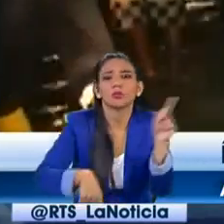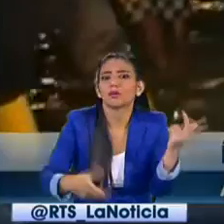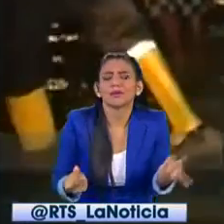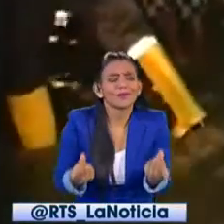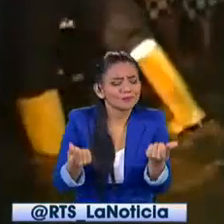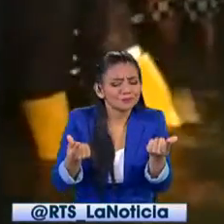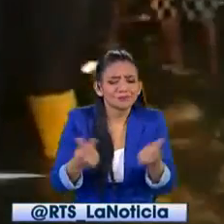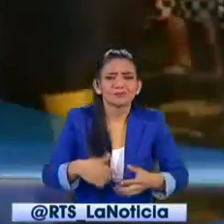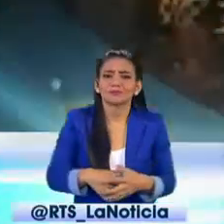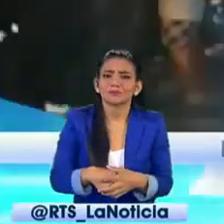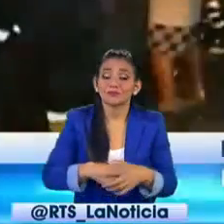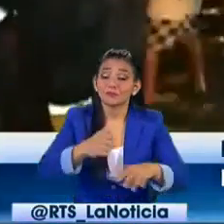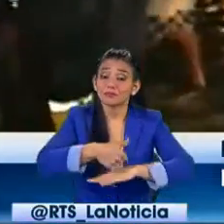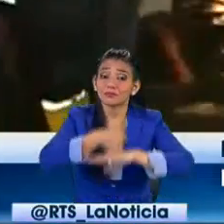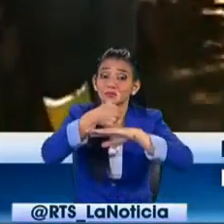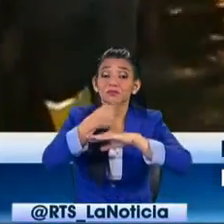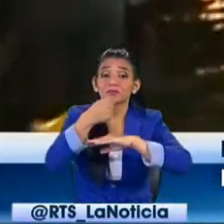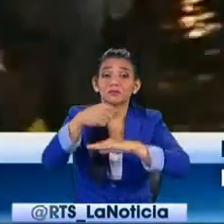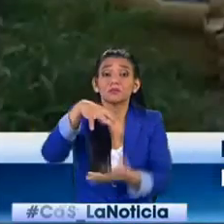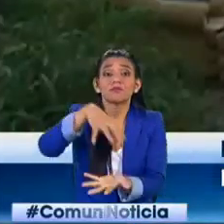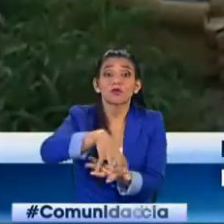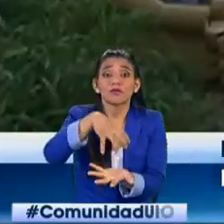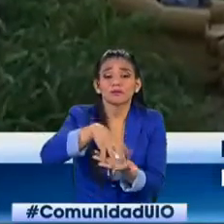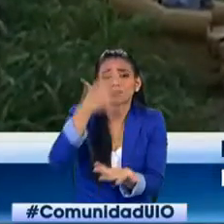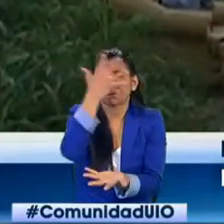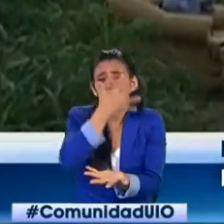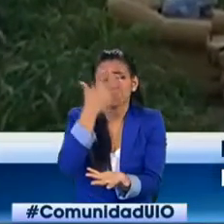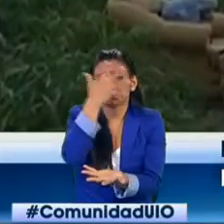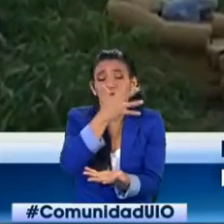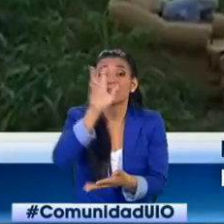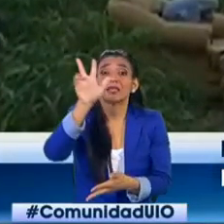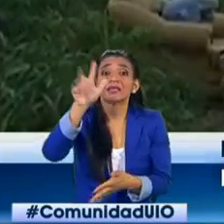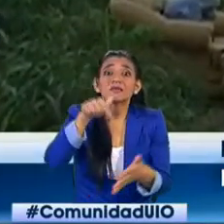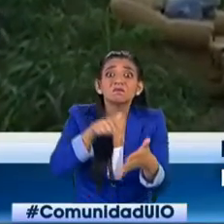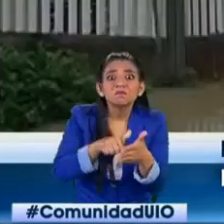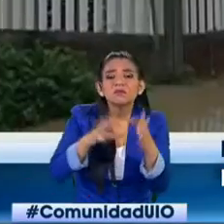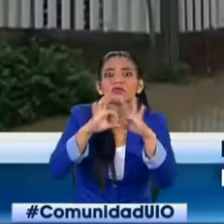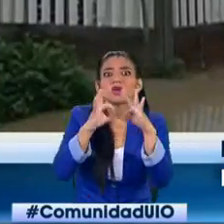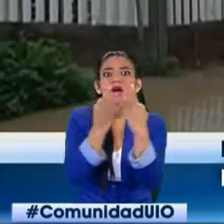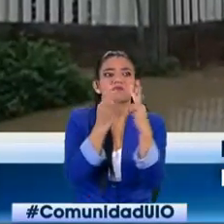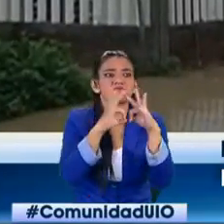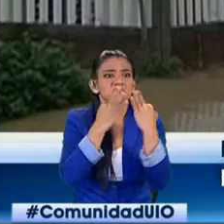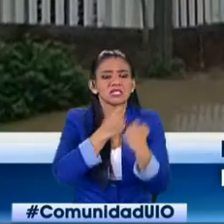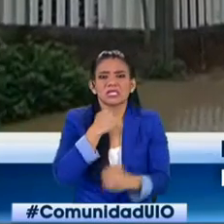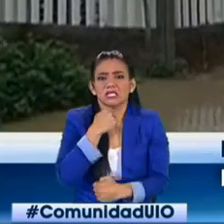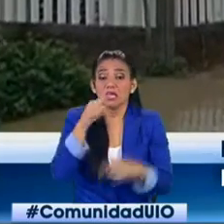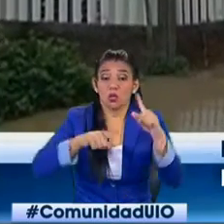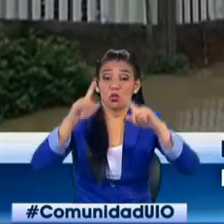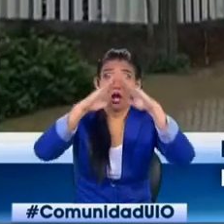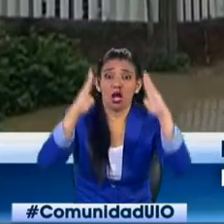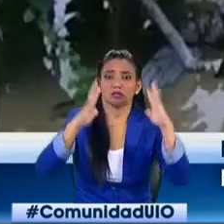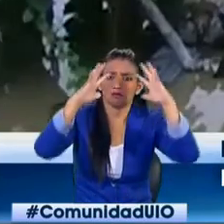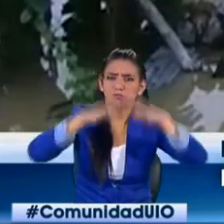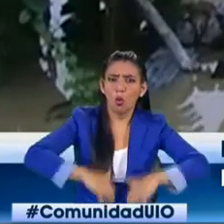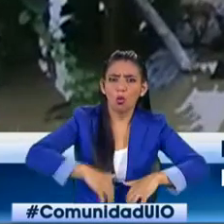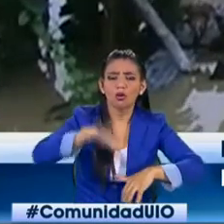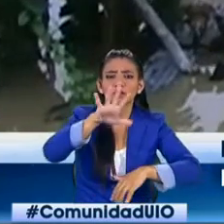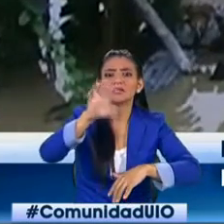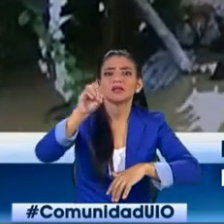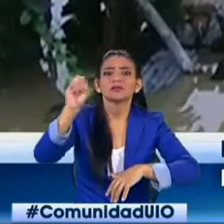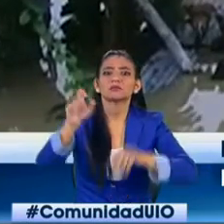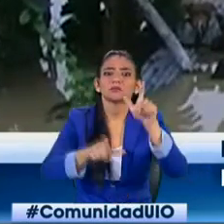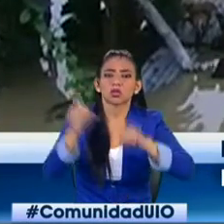Las autoridades informaron que en toda la provincia existen cerca de 3.000 familias afectadas, varias casas caídas, 500 personas permanecen